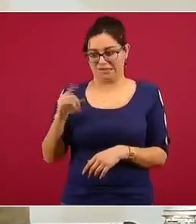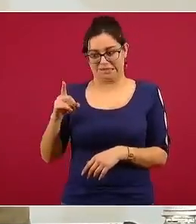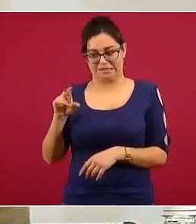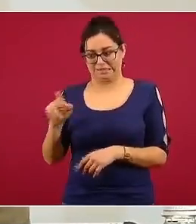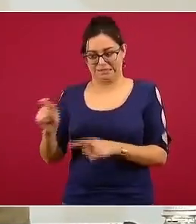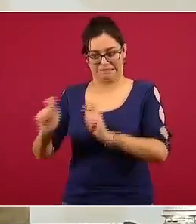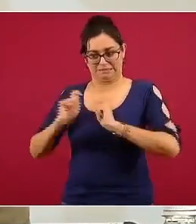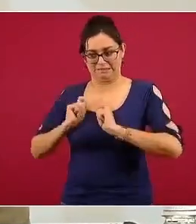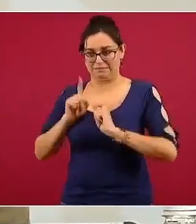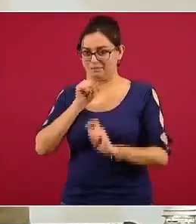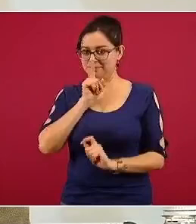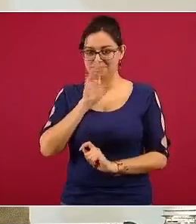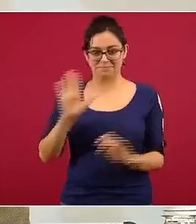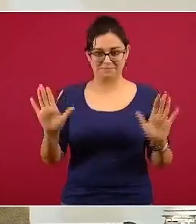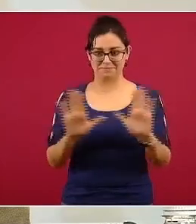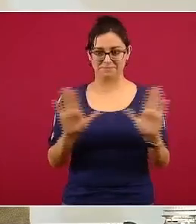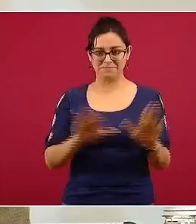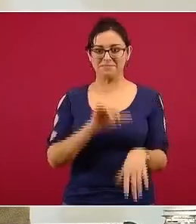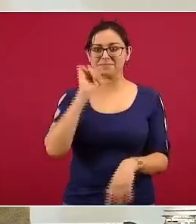atribuciones.